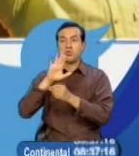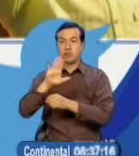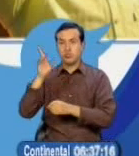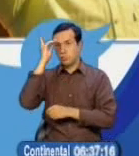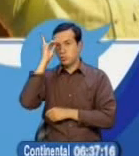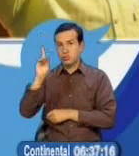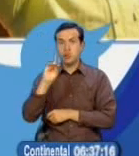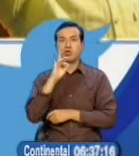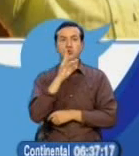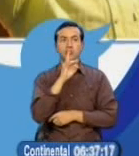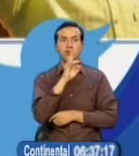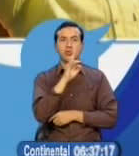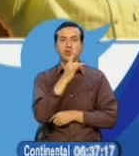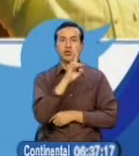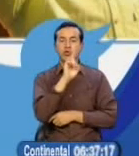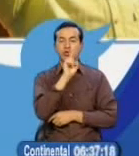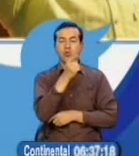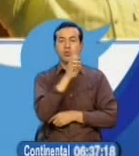18,43% por el no.